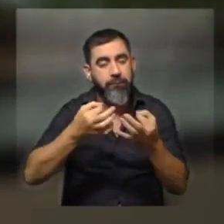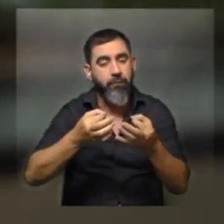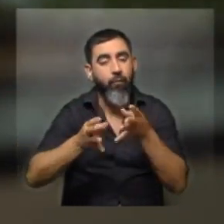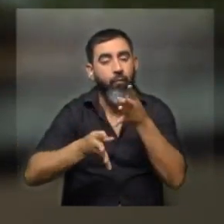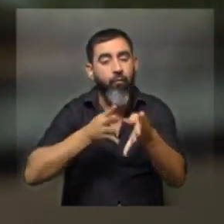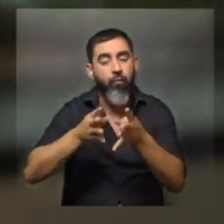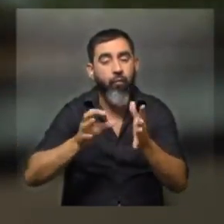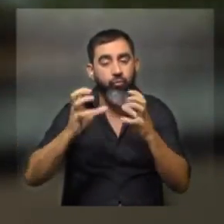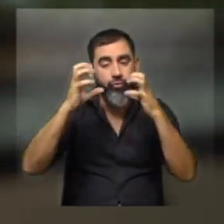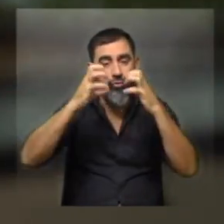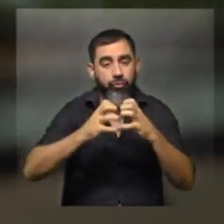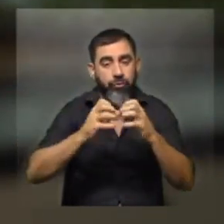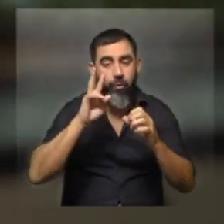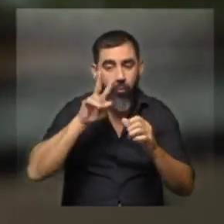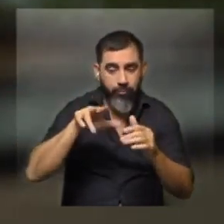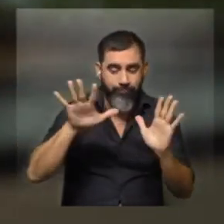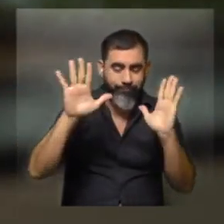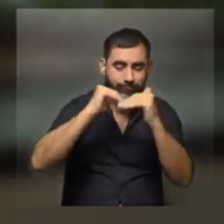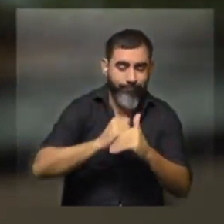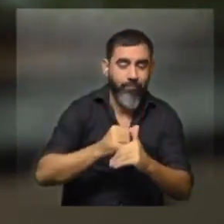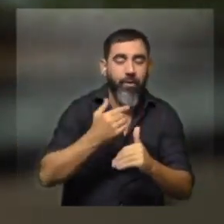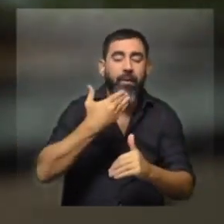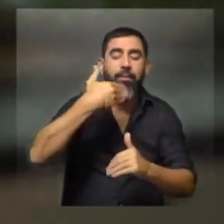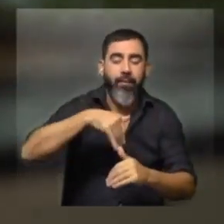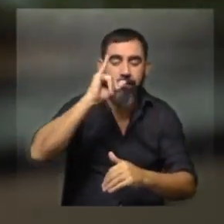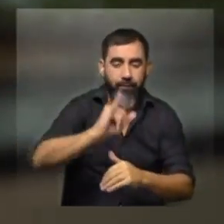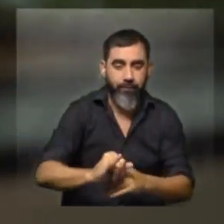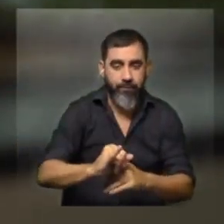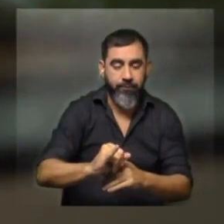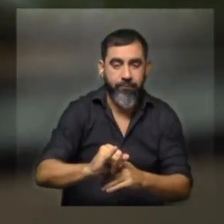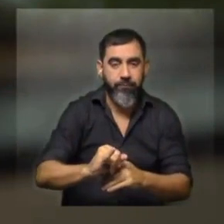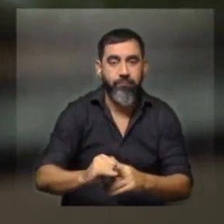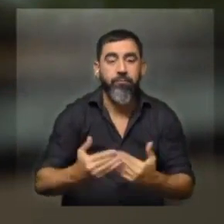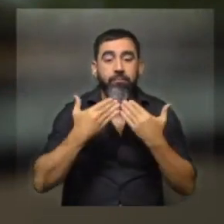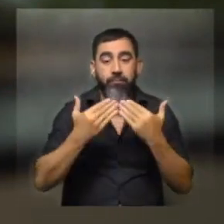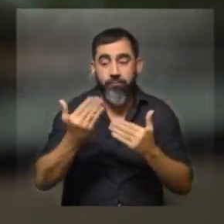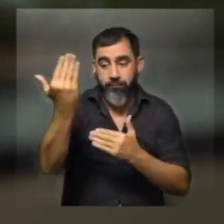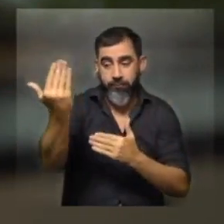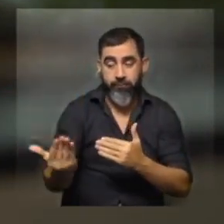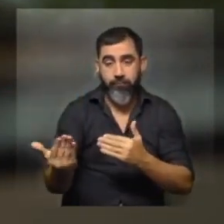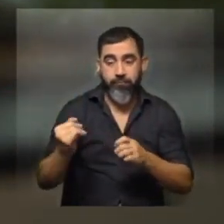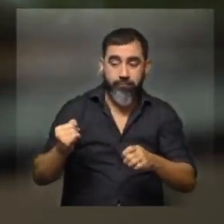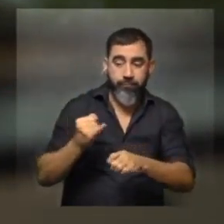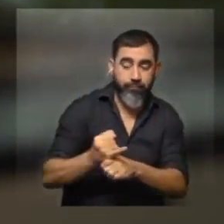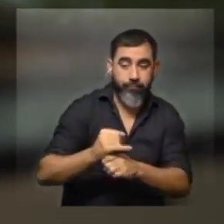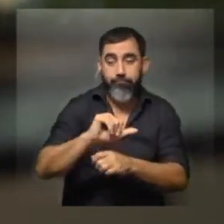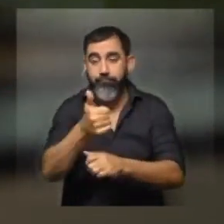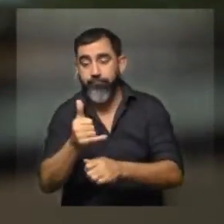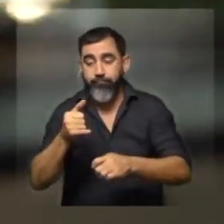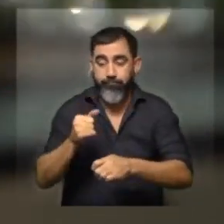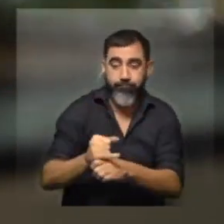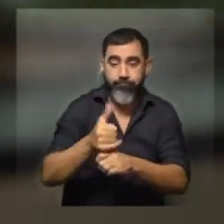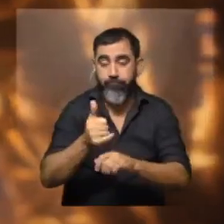funciones del cerebro. No lo podía ver, pero pudo interpretar a través del error y acierto, no de